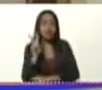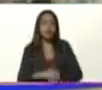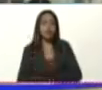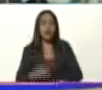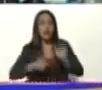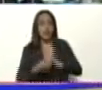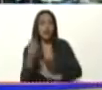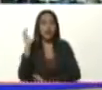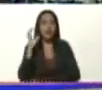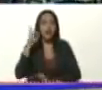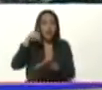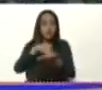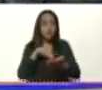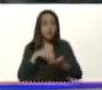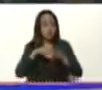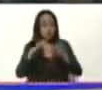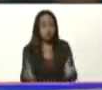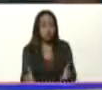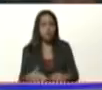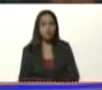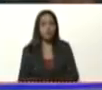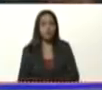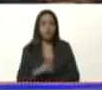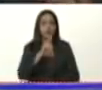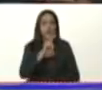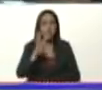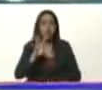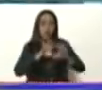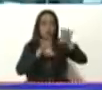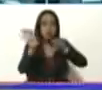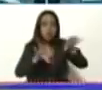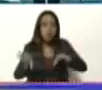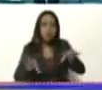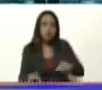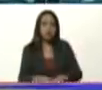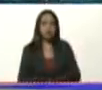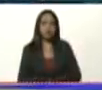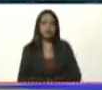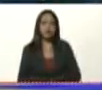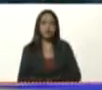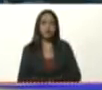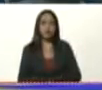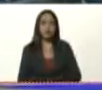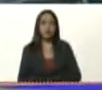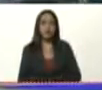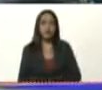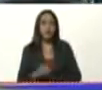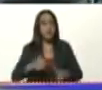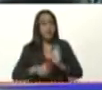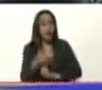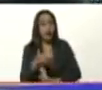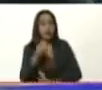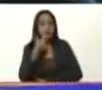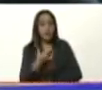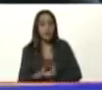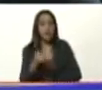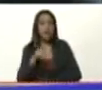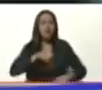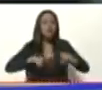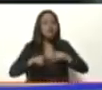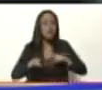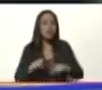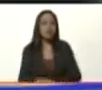Distrito Capital presente. Las 24 entidades federales, esa es una de las grandes ventajas de tener una